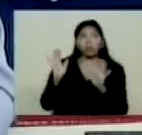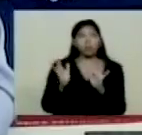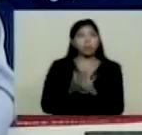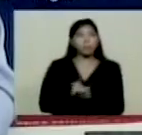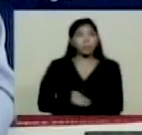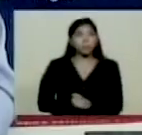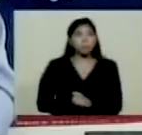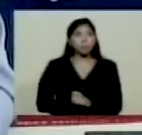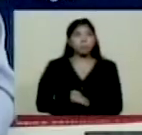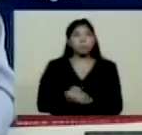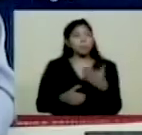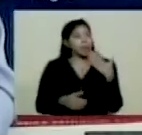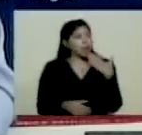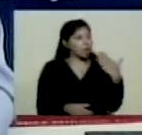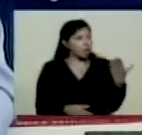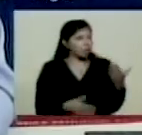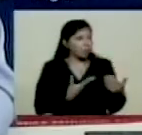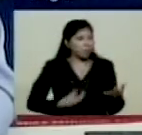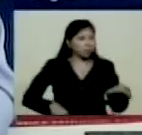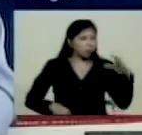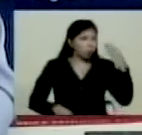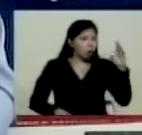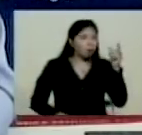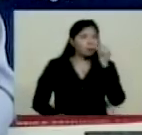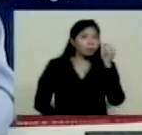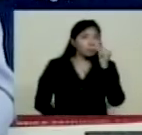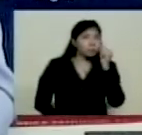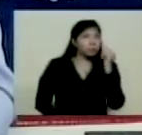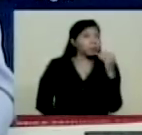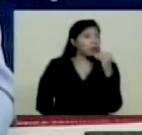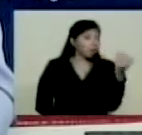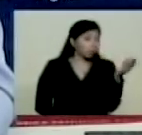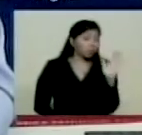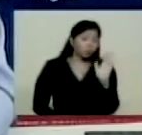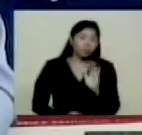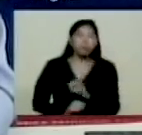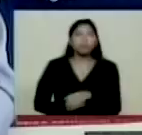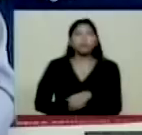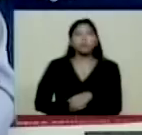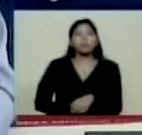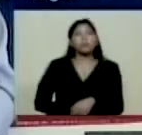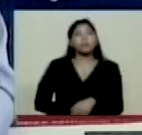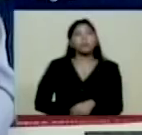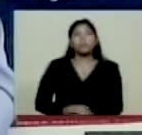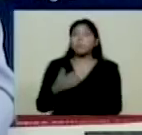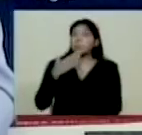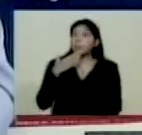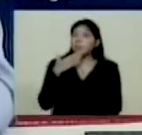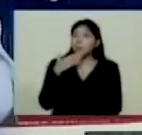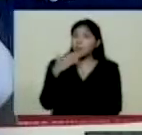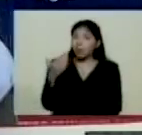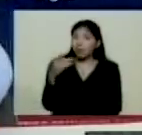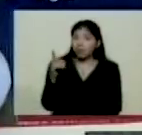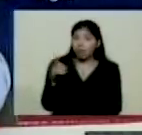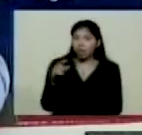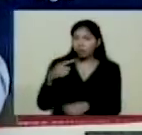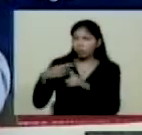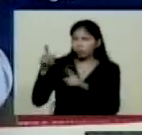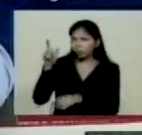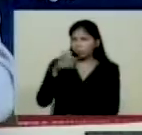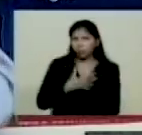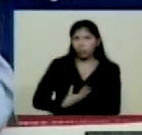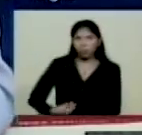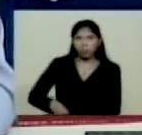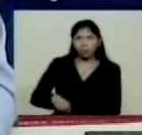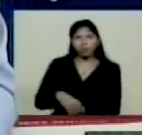al señor Juan Manuel Santos. Muchas gracias, señor Santos. Gracias. Muchas gracias, señor Michel Temer. Muchas gracias, señor